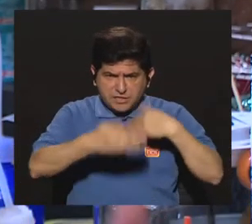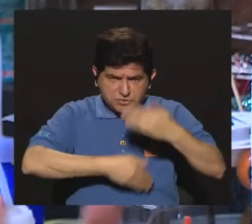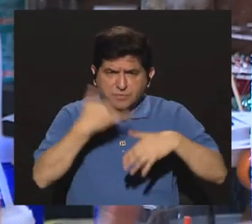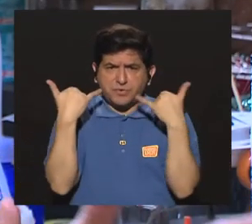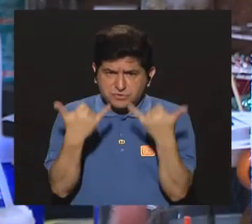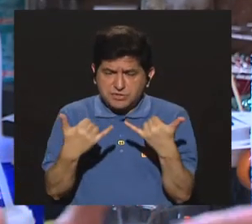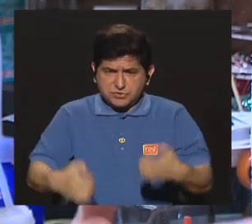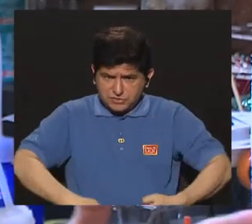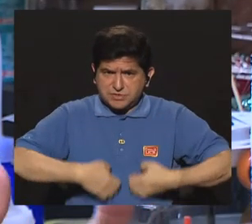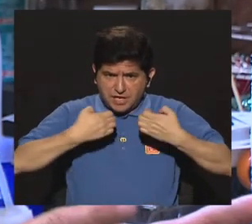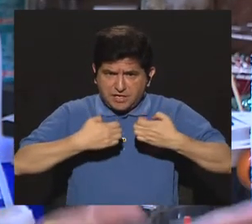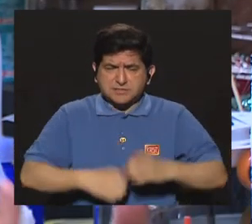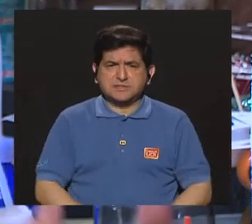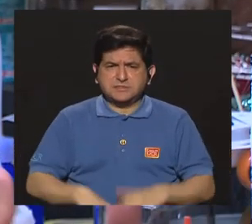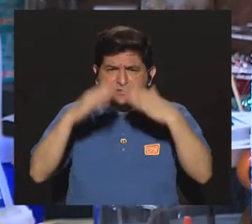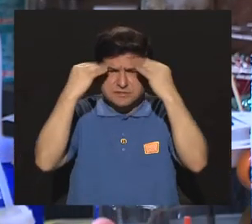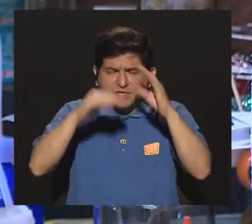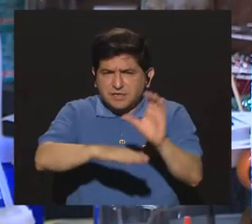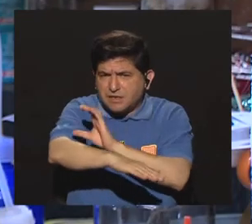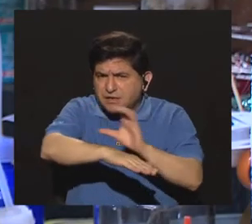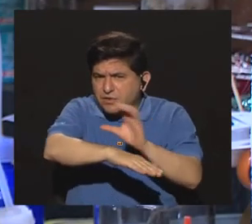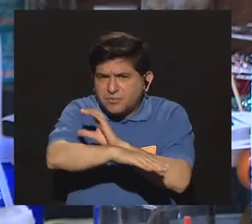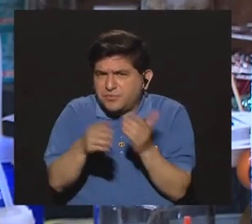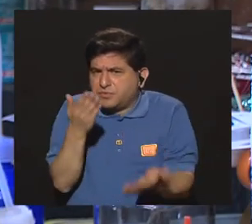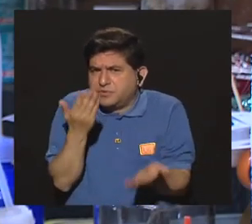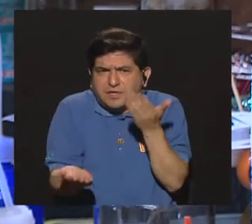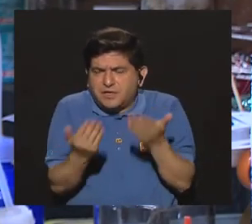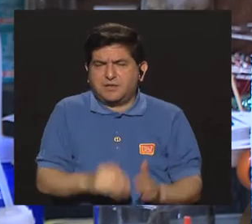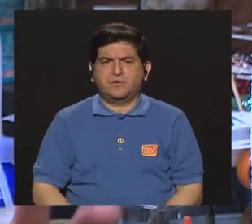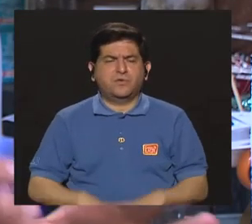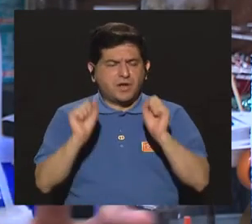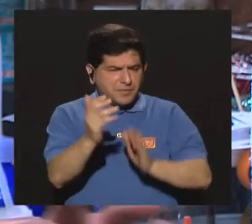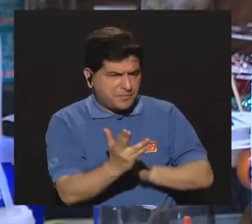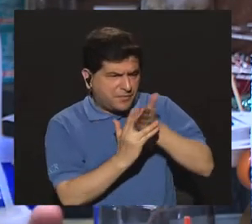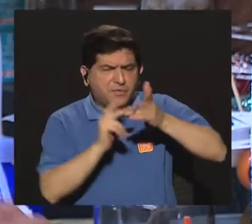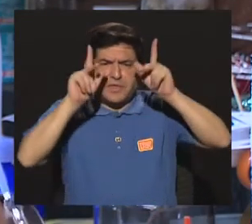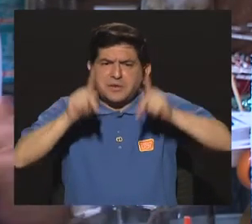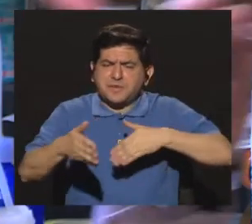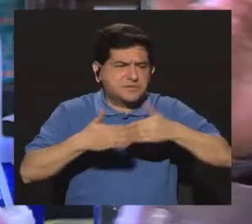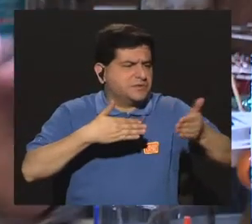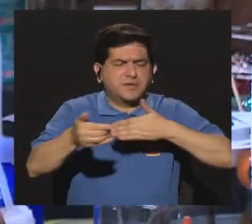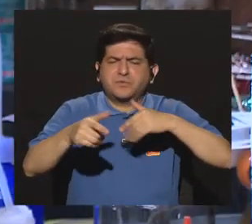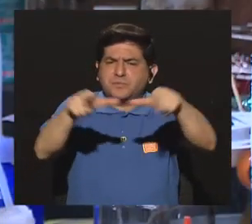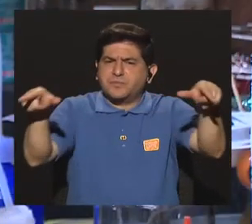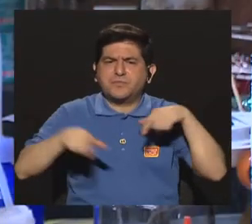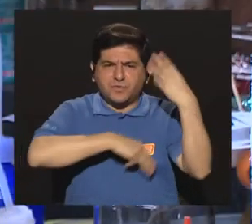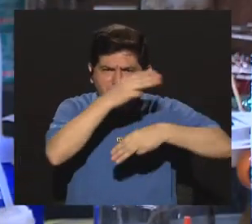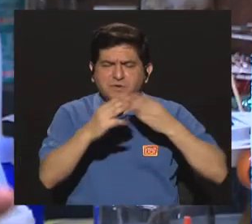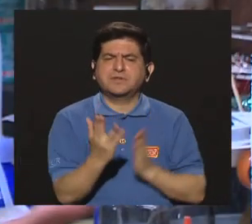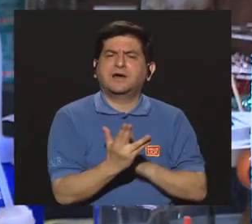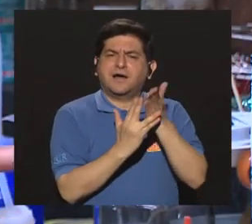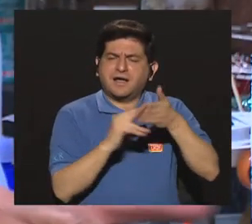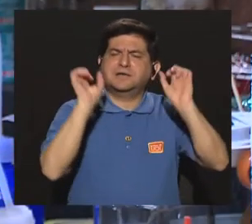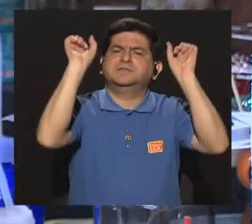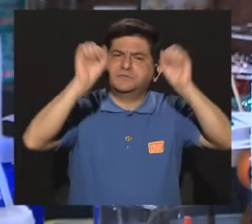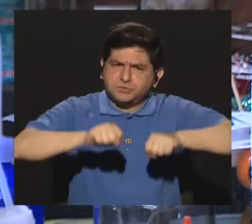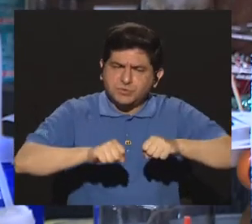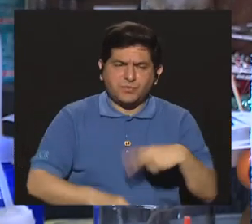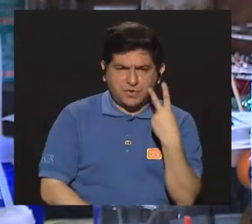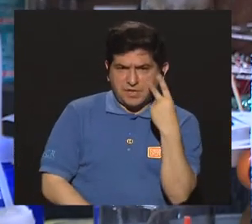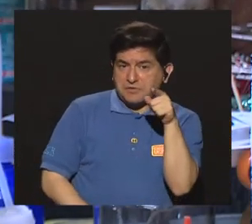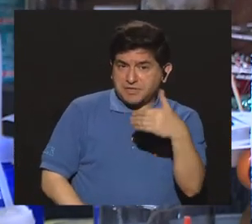proceso de digital de digitalización de poder tener y que alguien en cualquier parte del mundo pueda tener acceso